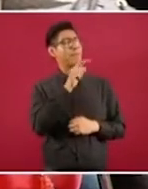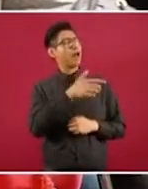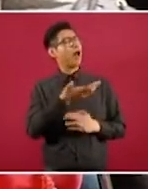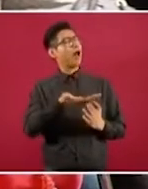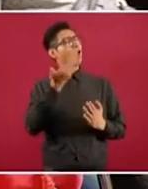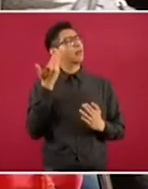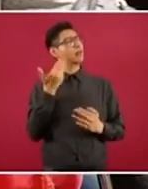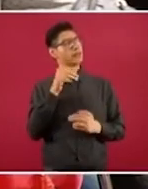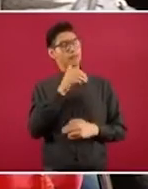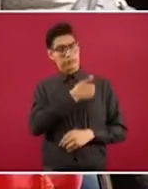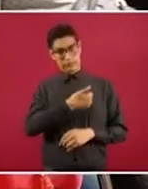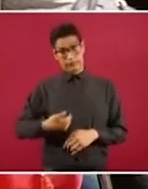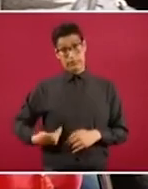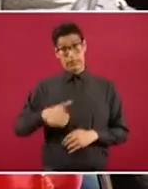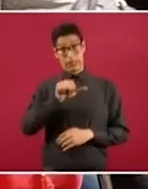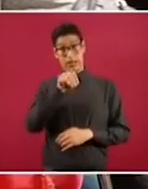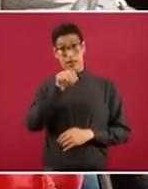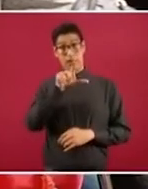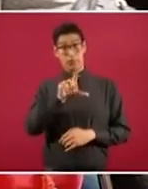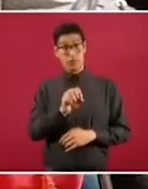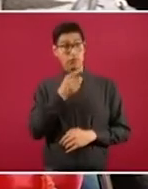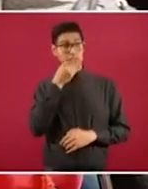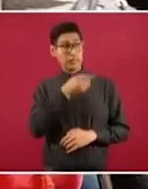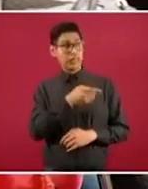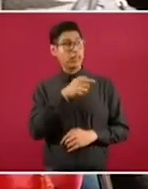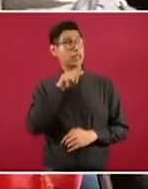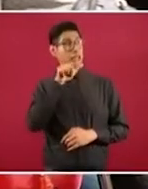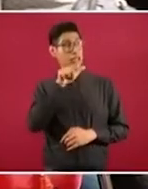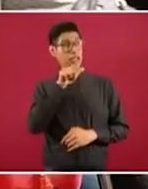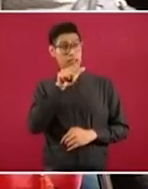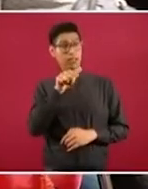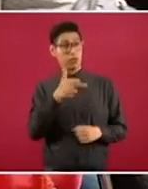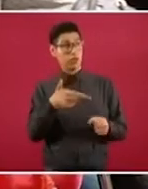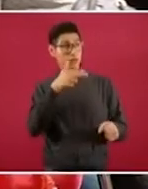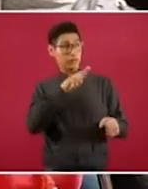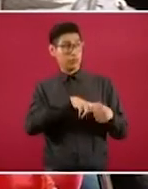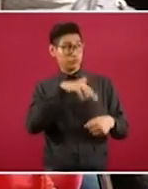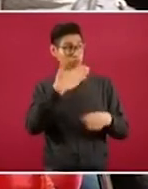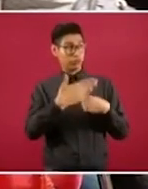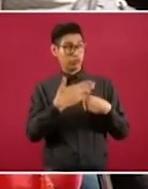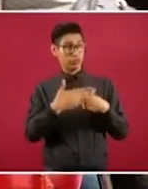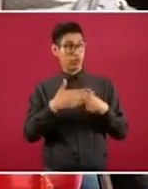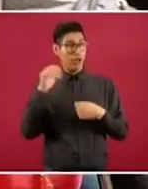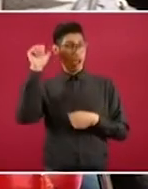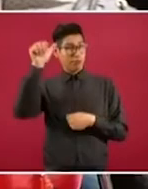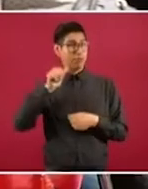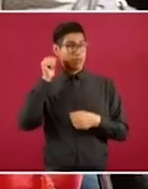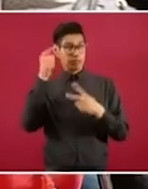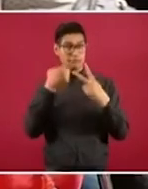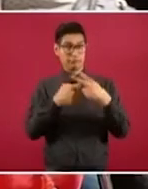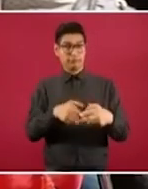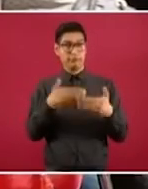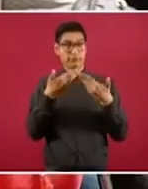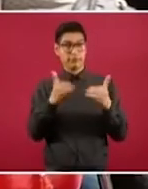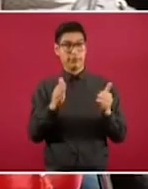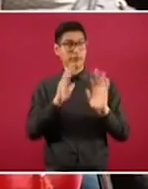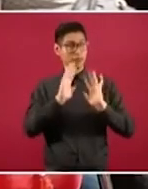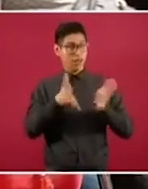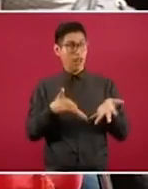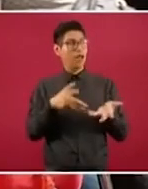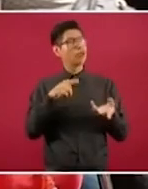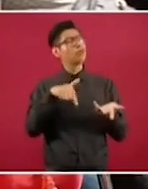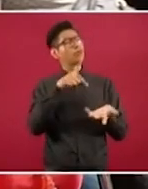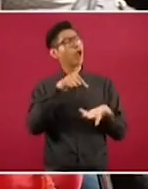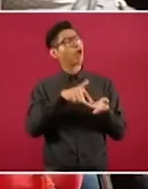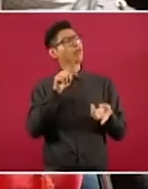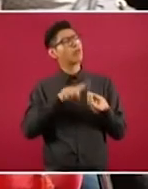que serán habilitados a más tardar el mes de abril. Preguntarles si estos 17 hospitales, ¿en qué estados van a estar ubicados? Si van a ser,